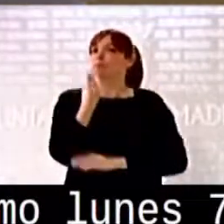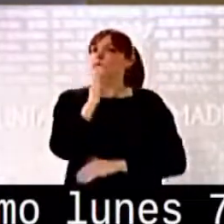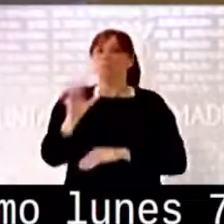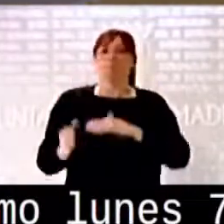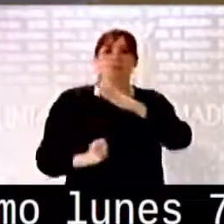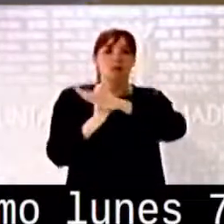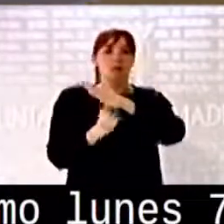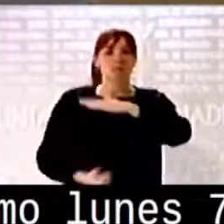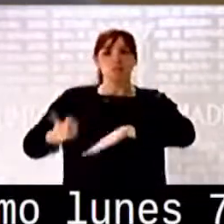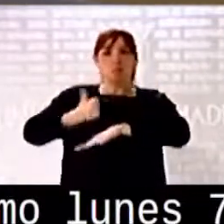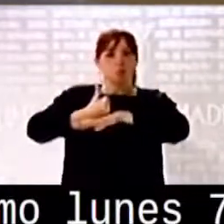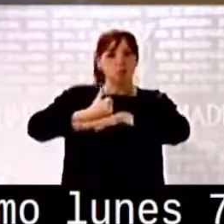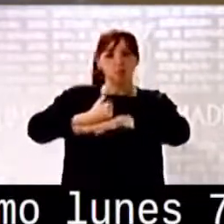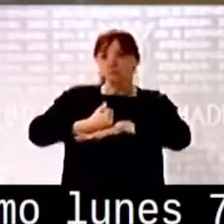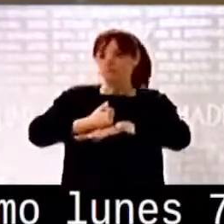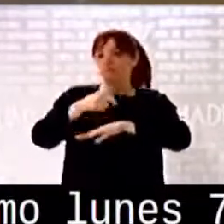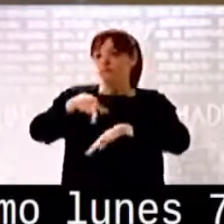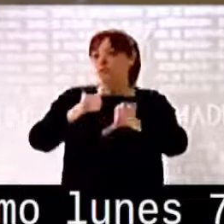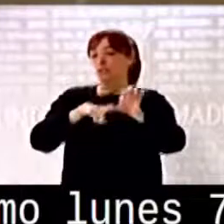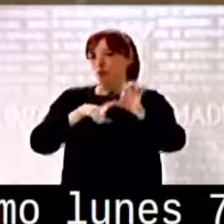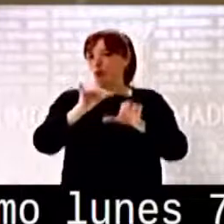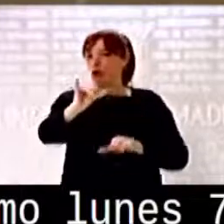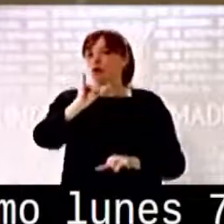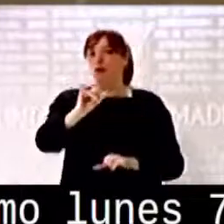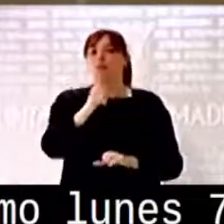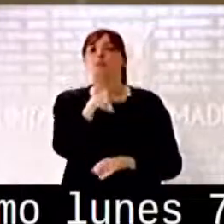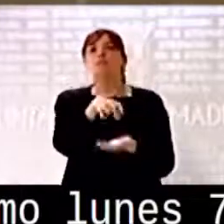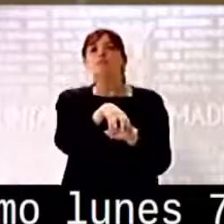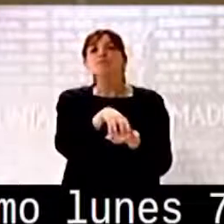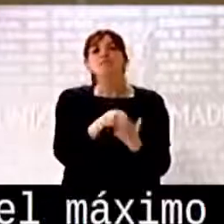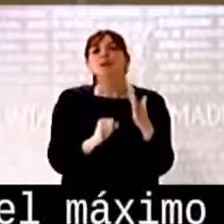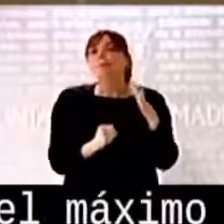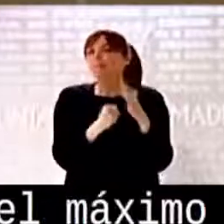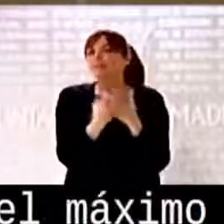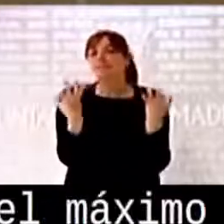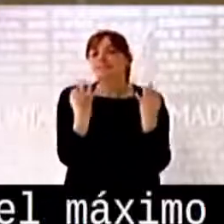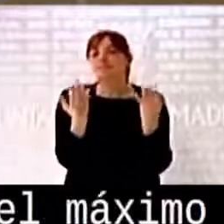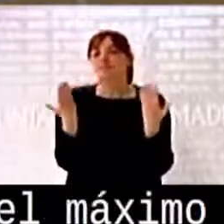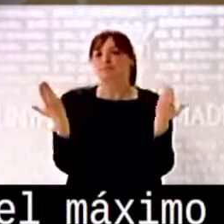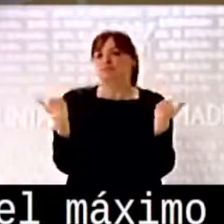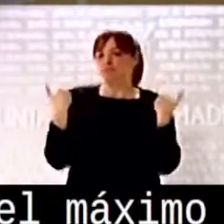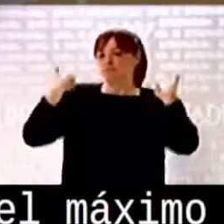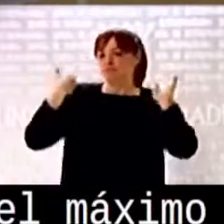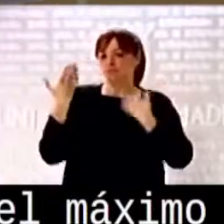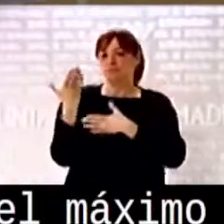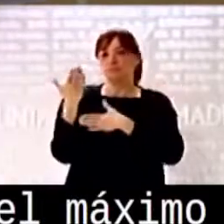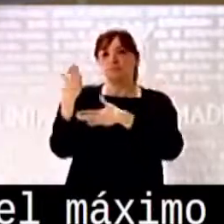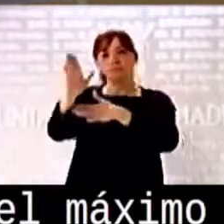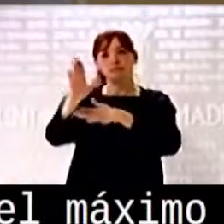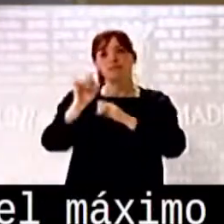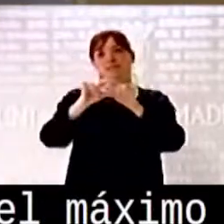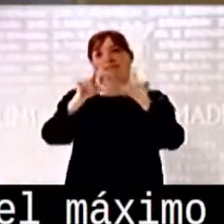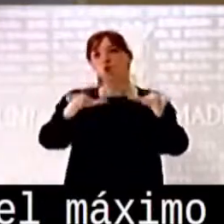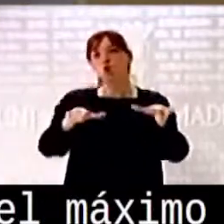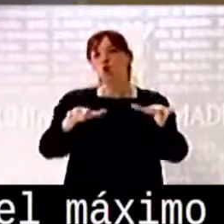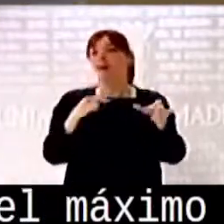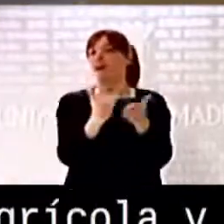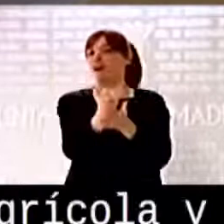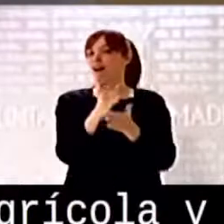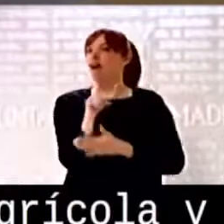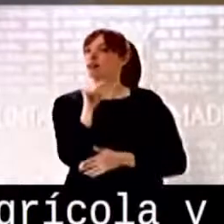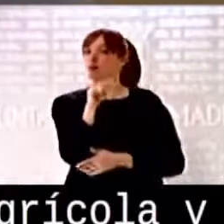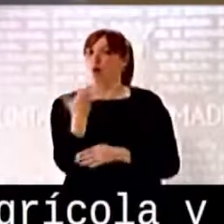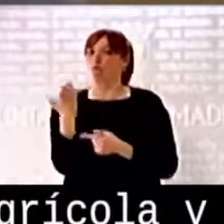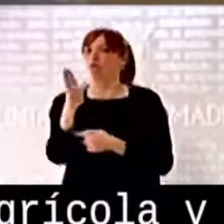máximo órgano que hay en Extremadura, el máximo órgano representativo del sector agrícola. Ahí es donde